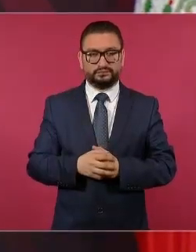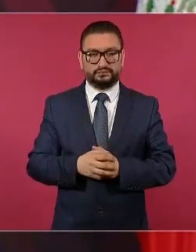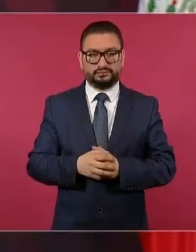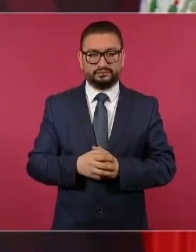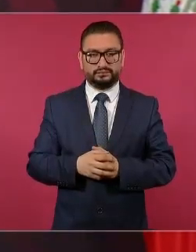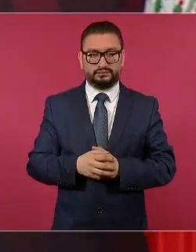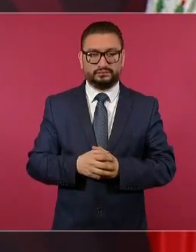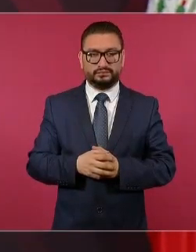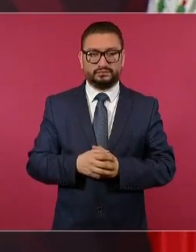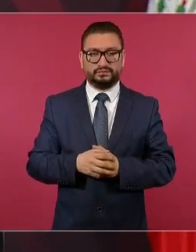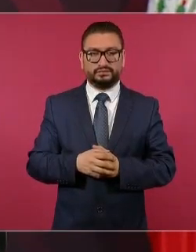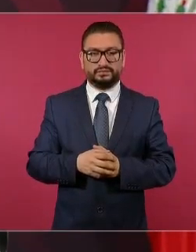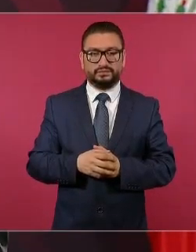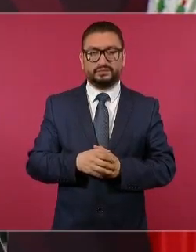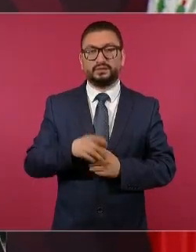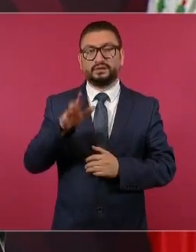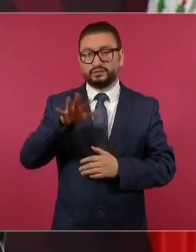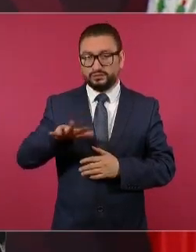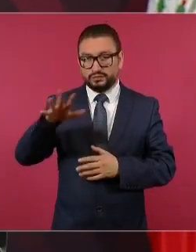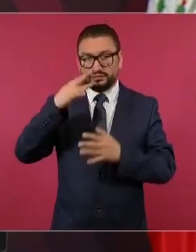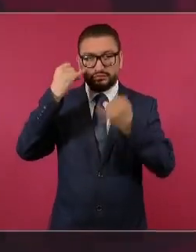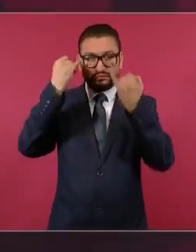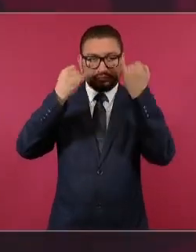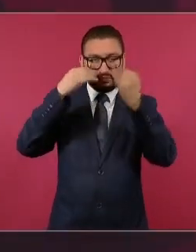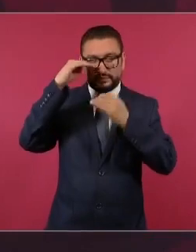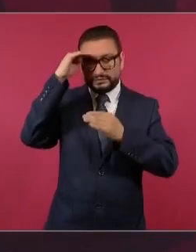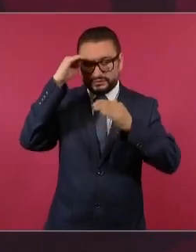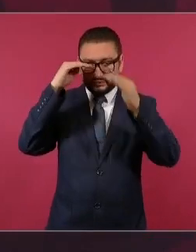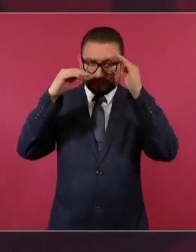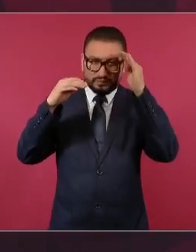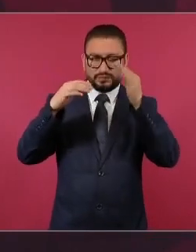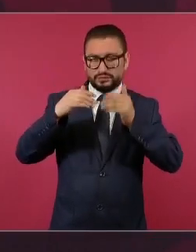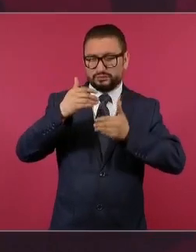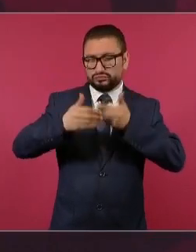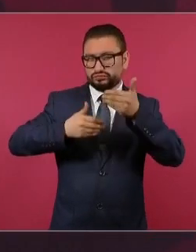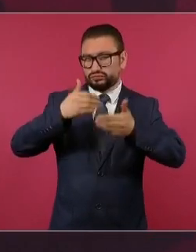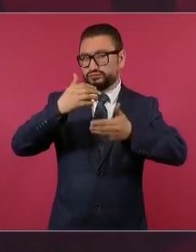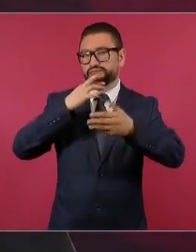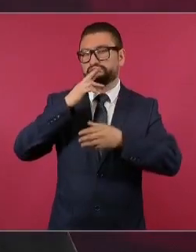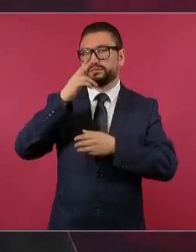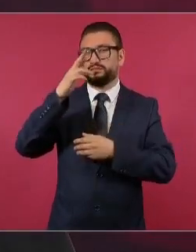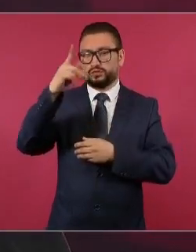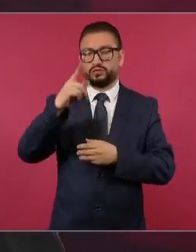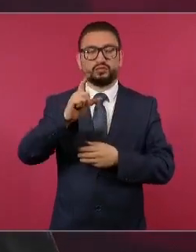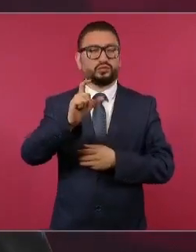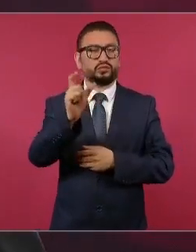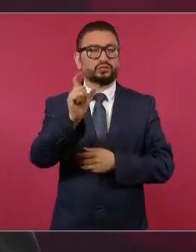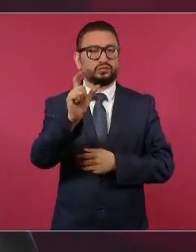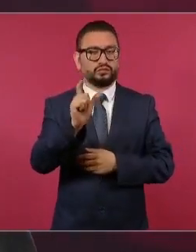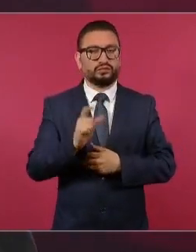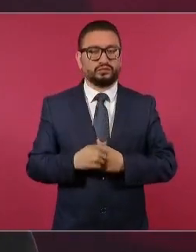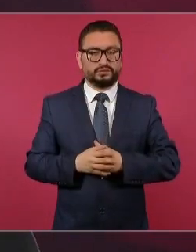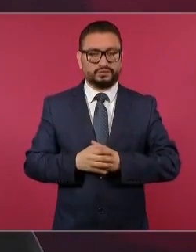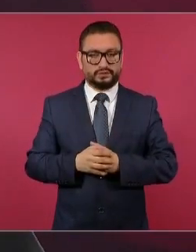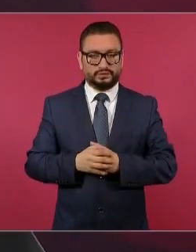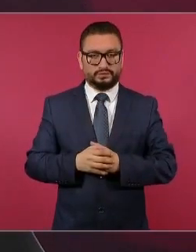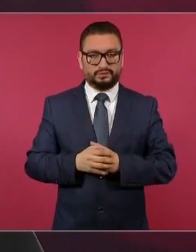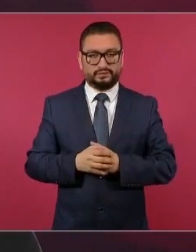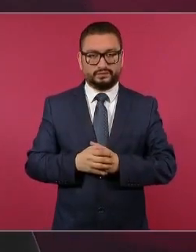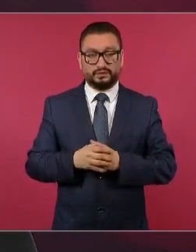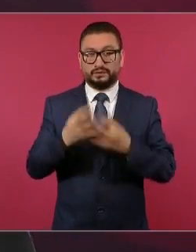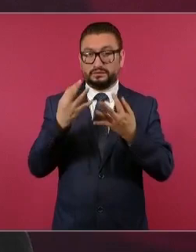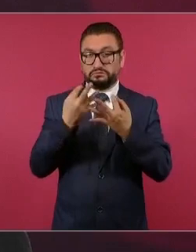Y entonces había una corriente de pensamiento de avanzada. Fue cuando se entregan